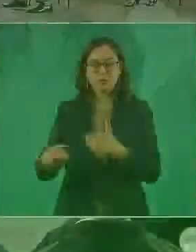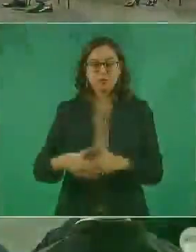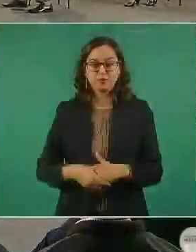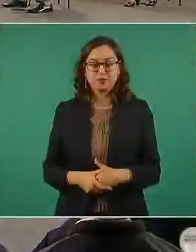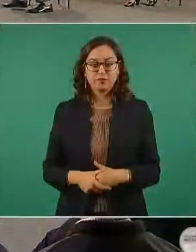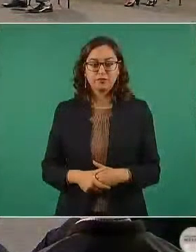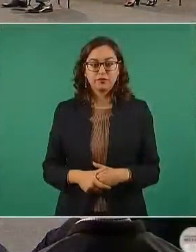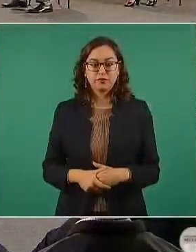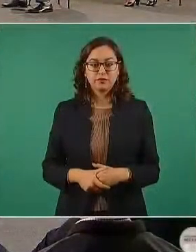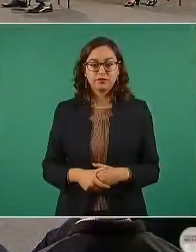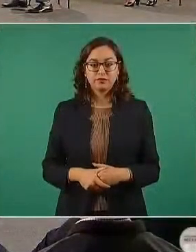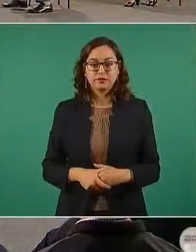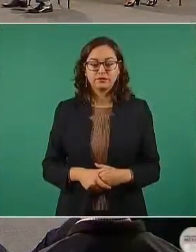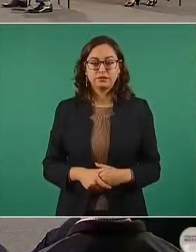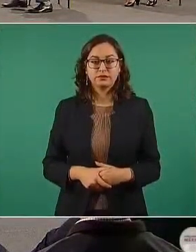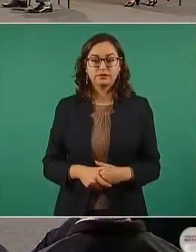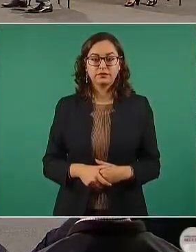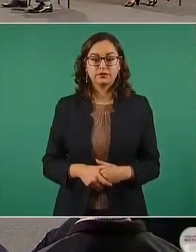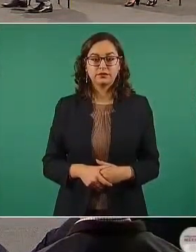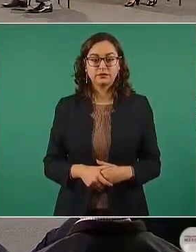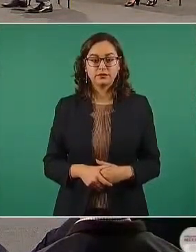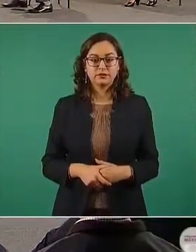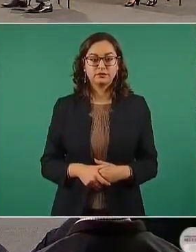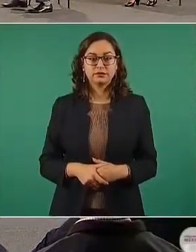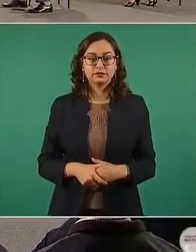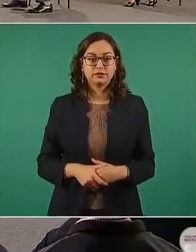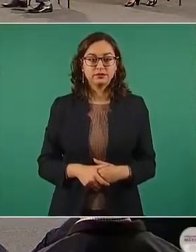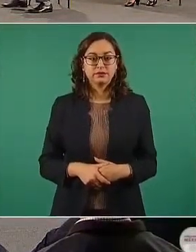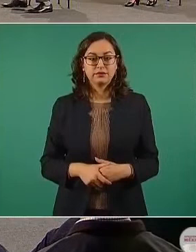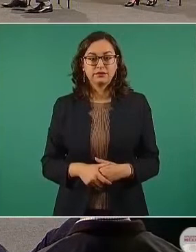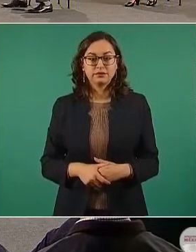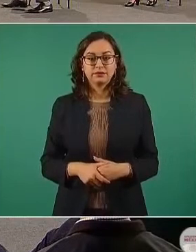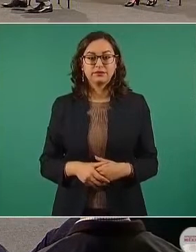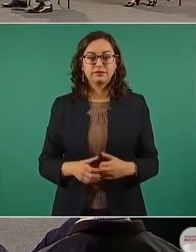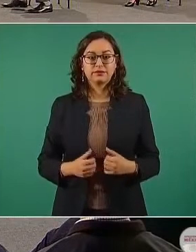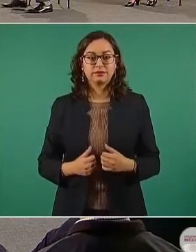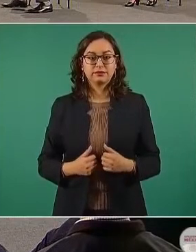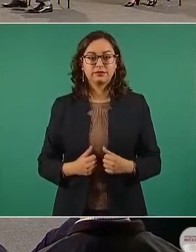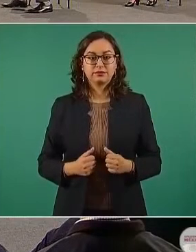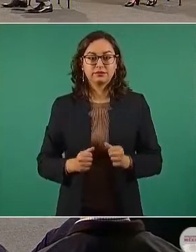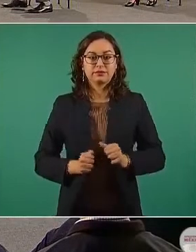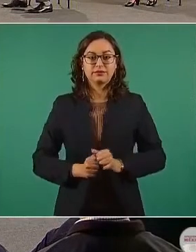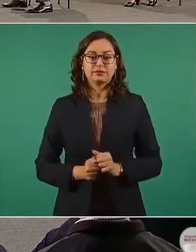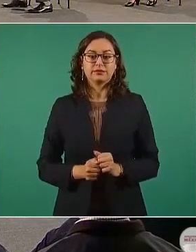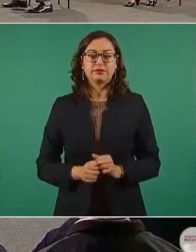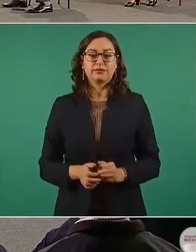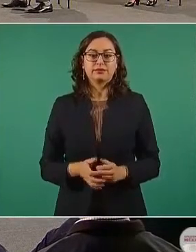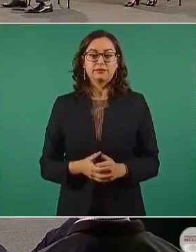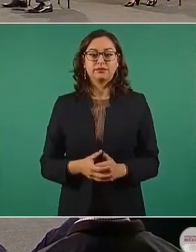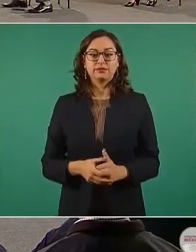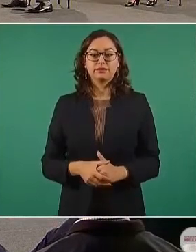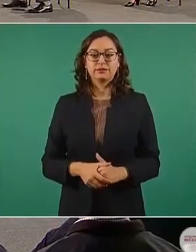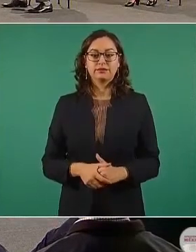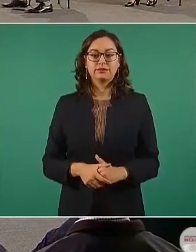En este regreso a clase, ¿están preparadas? ¿Están listos? ¿Están listas? No se escuchó con muchas ganas. ¿Están listas?